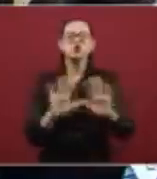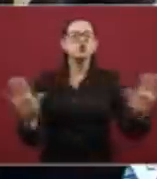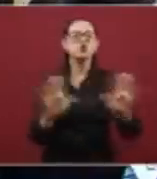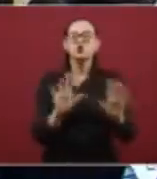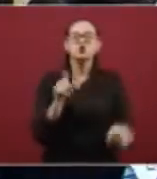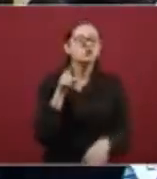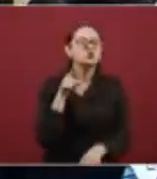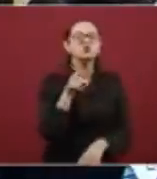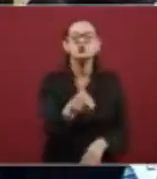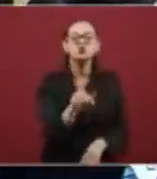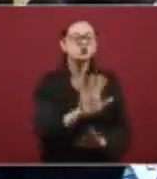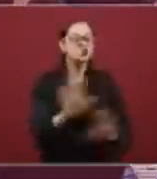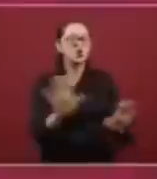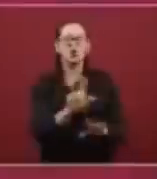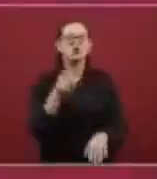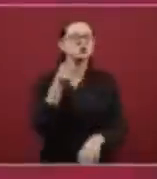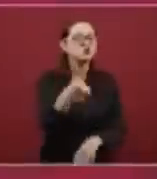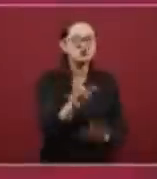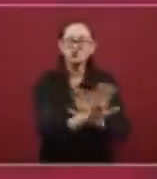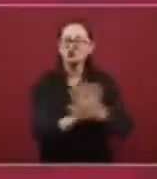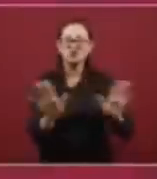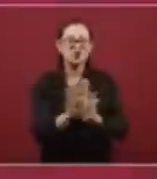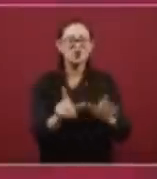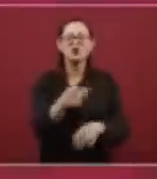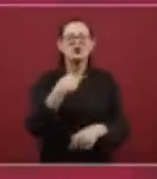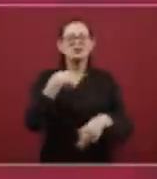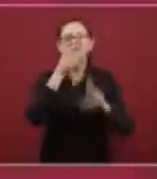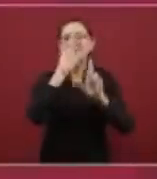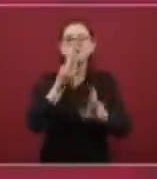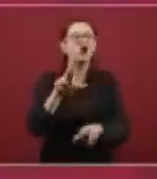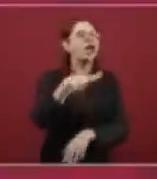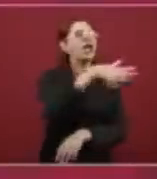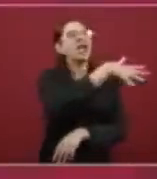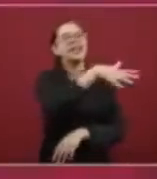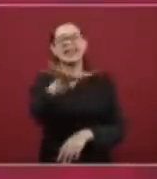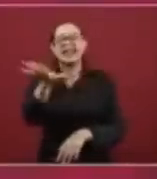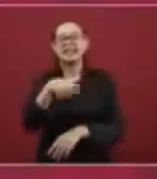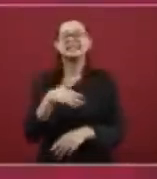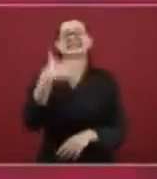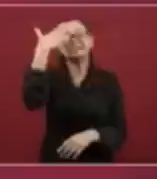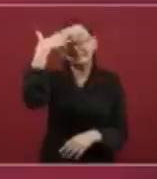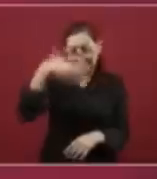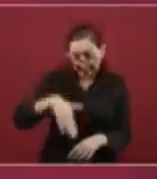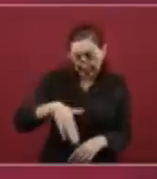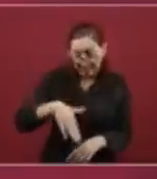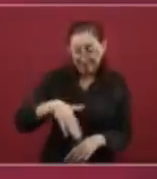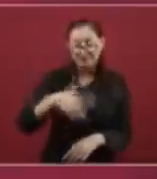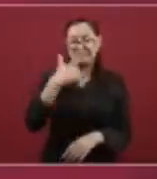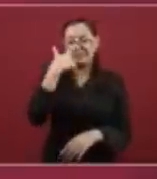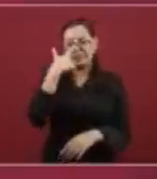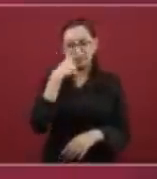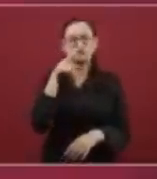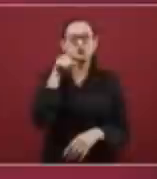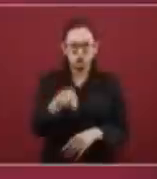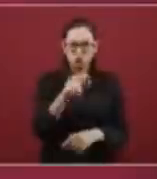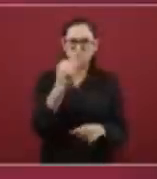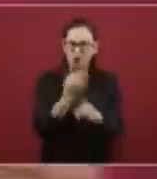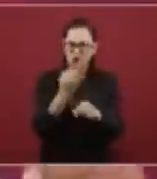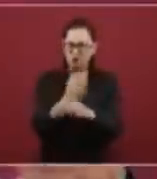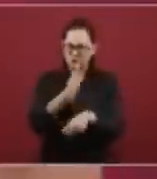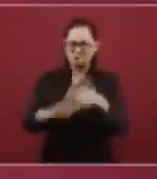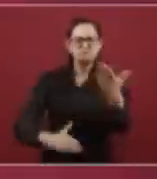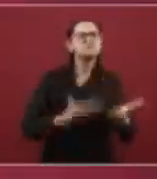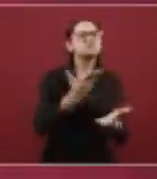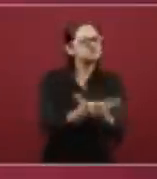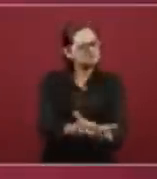No, estoy generalizando. Yo te respeto mucho a ti. Igualmente. Y además, ¿sabes qué? Más, qué bien que haces este planteamiento y que